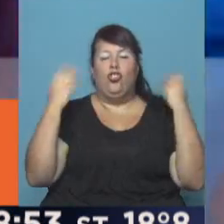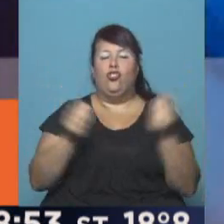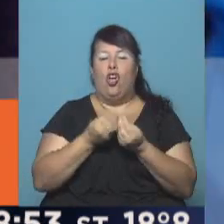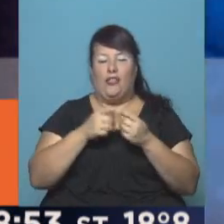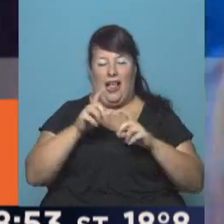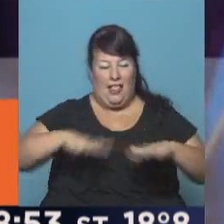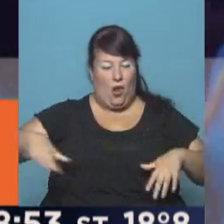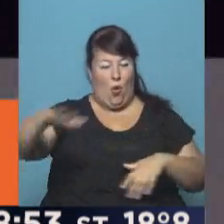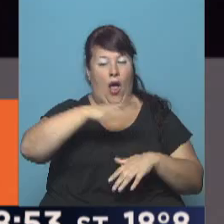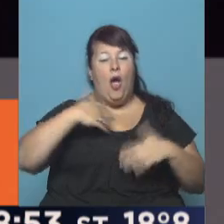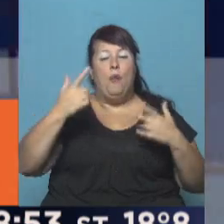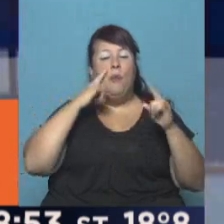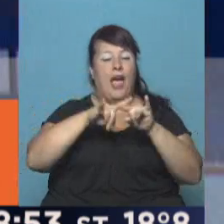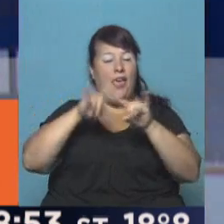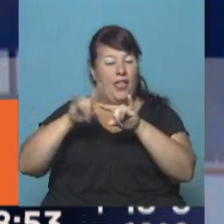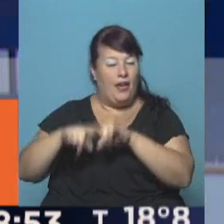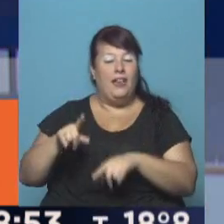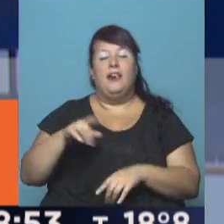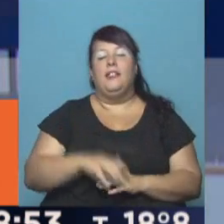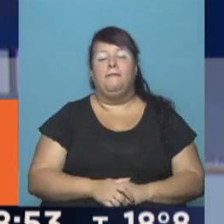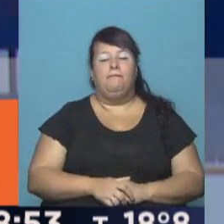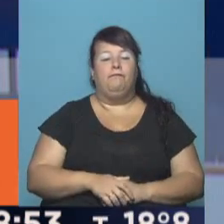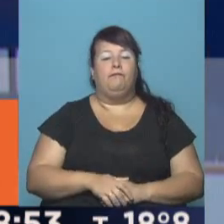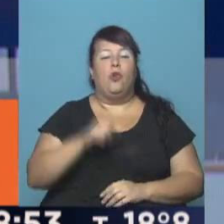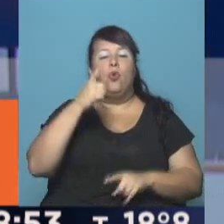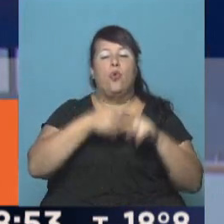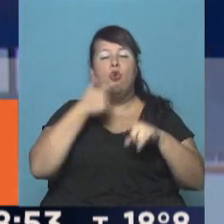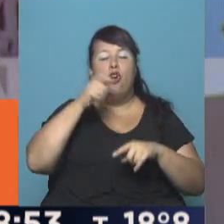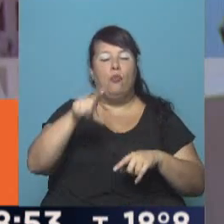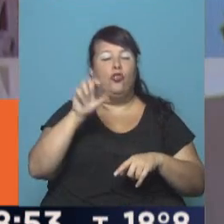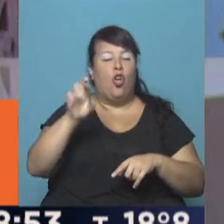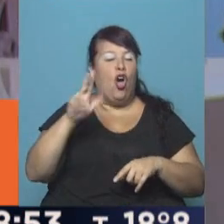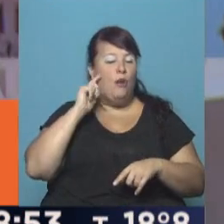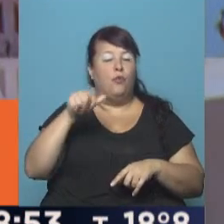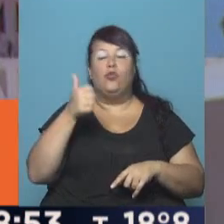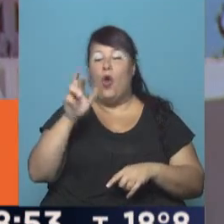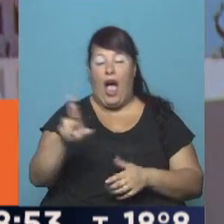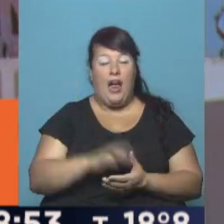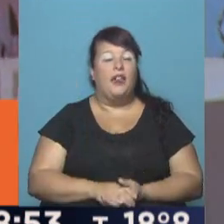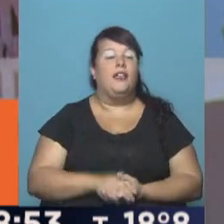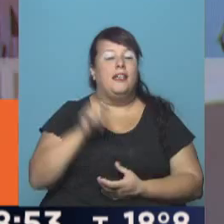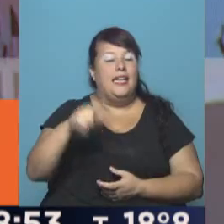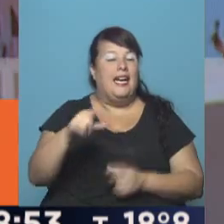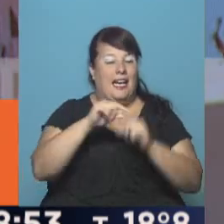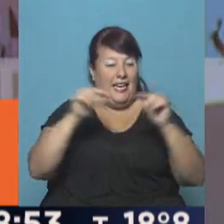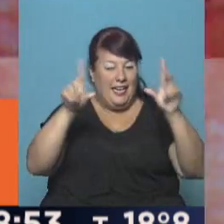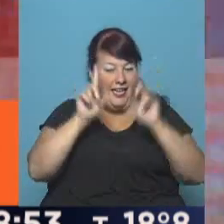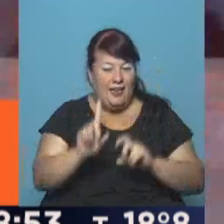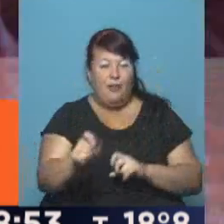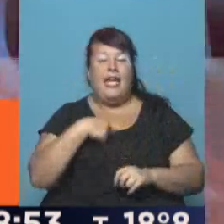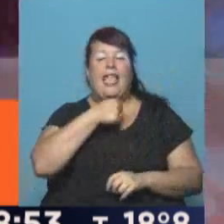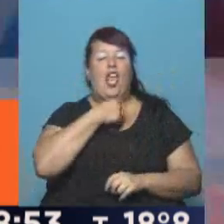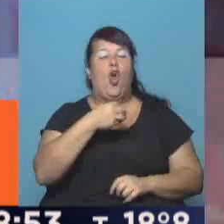territorio y pueden ingresar nuestra página web www.cruzroja.es puntual ahí hay un link donde dice quiero ser